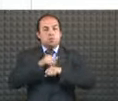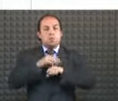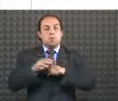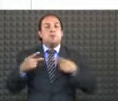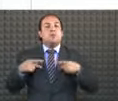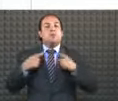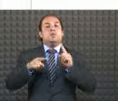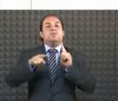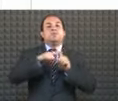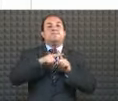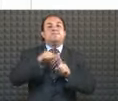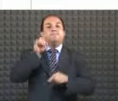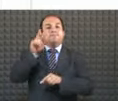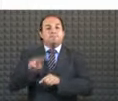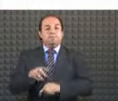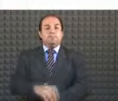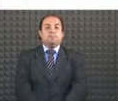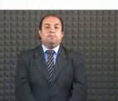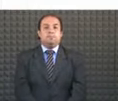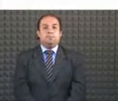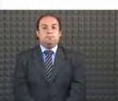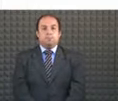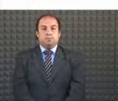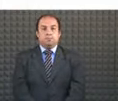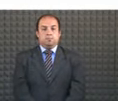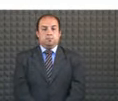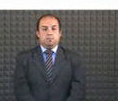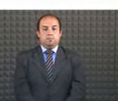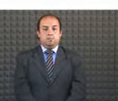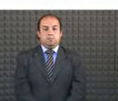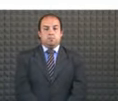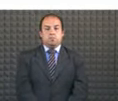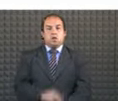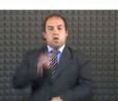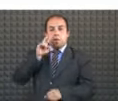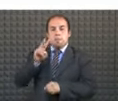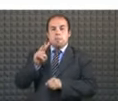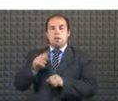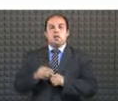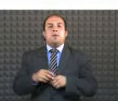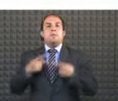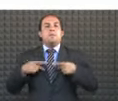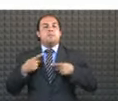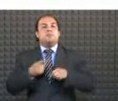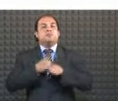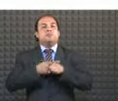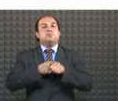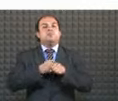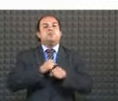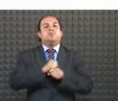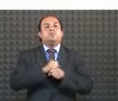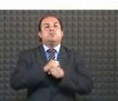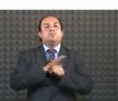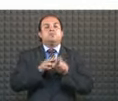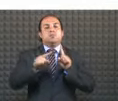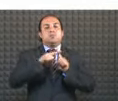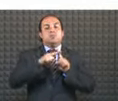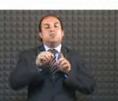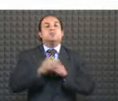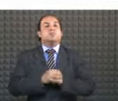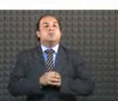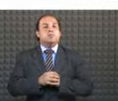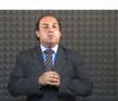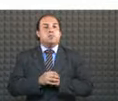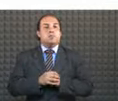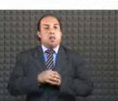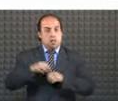positivos reales. Siguiente. De hecho, así se ve si vemos los casos activos de COVID-19 por grupo de edad. El punto